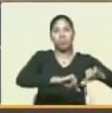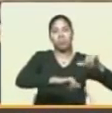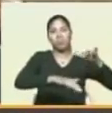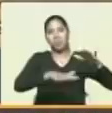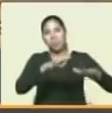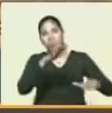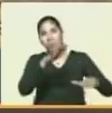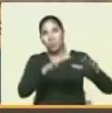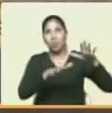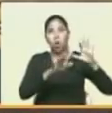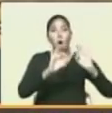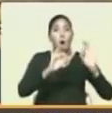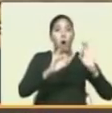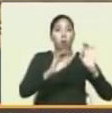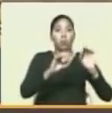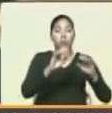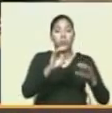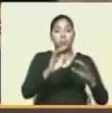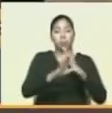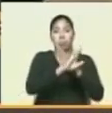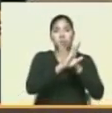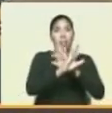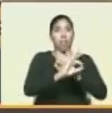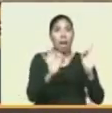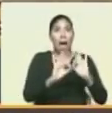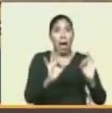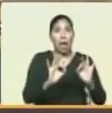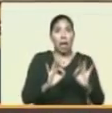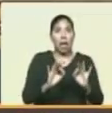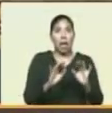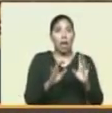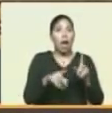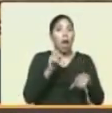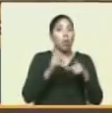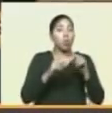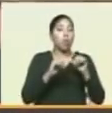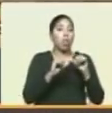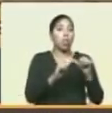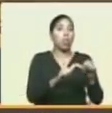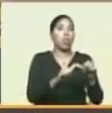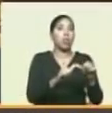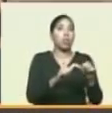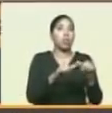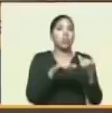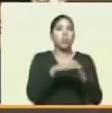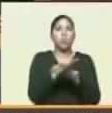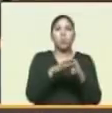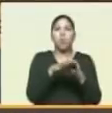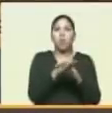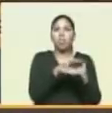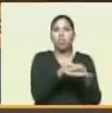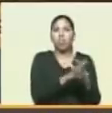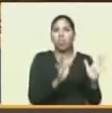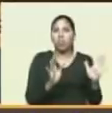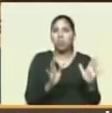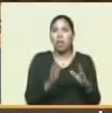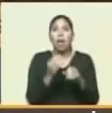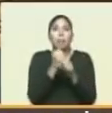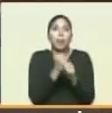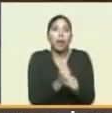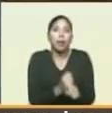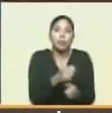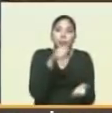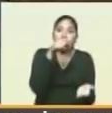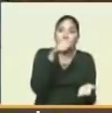o nulamente, algunos reposando incluso en cajas por allí, esperando inversión para